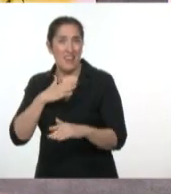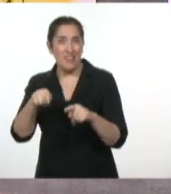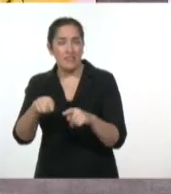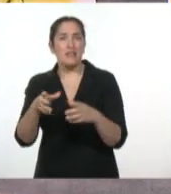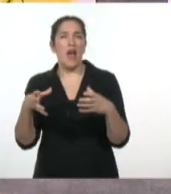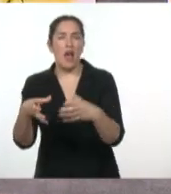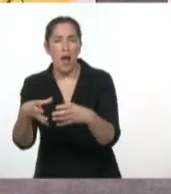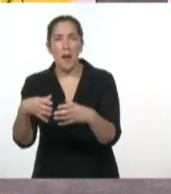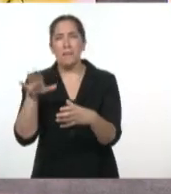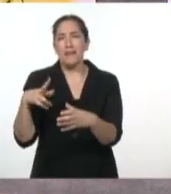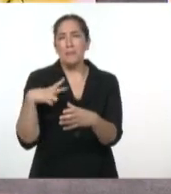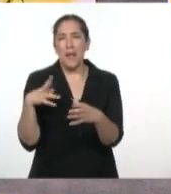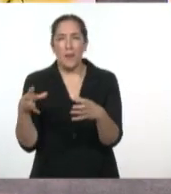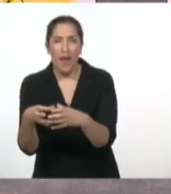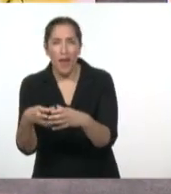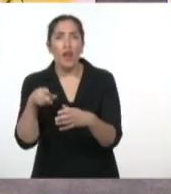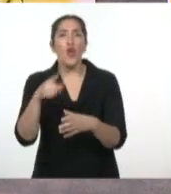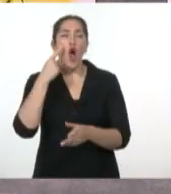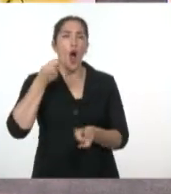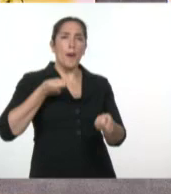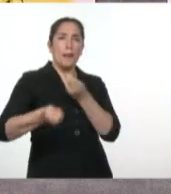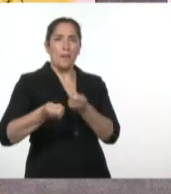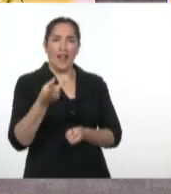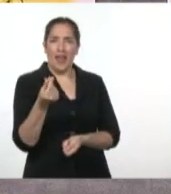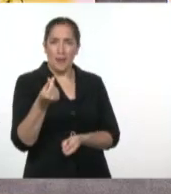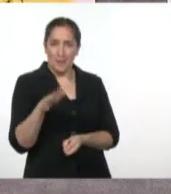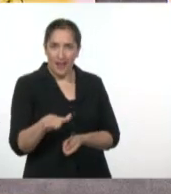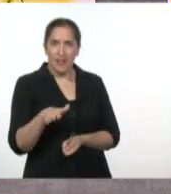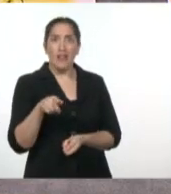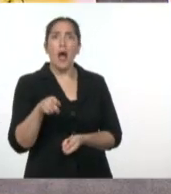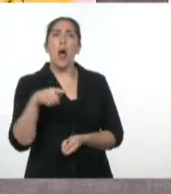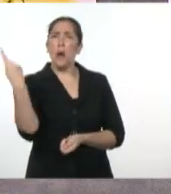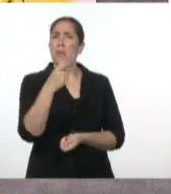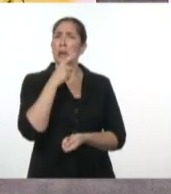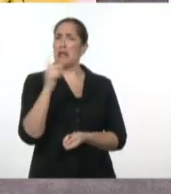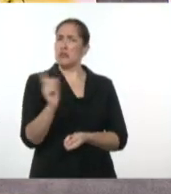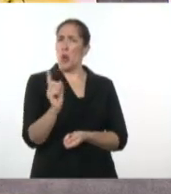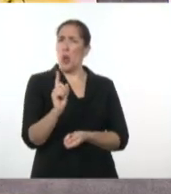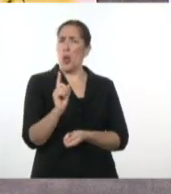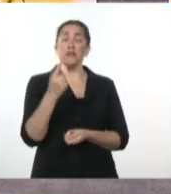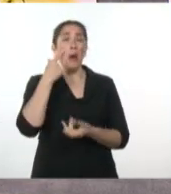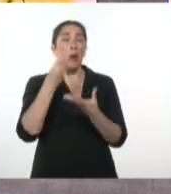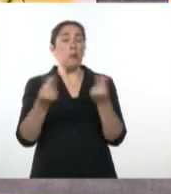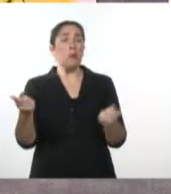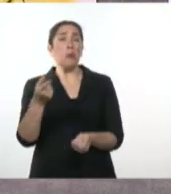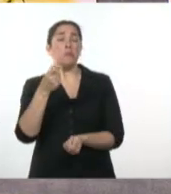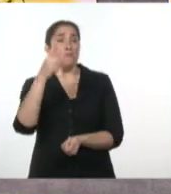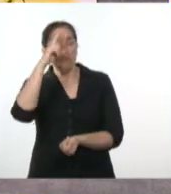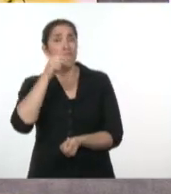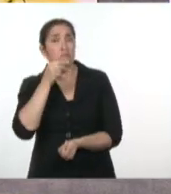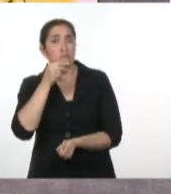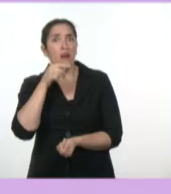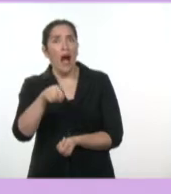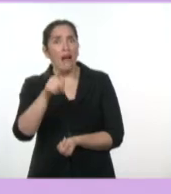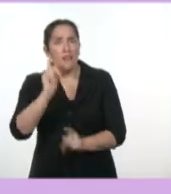mujer por parte del hombre. Y si bien parece eso no ser violencia, bueno, es invisible, pero forma parte de la violencia de